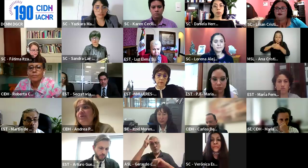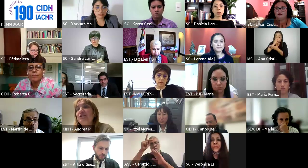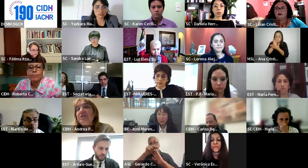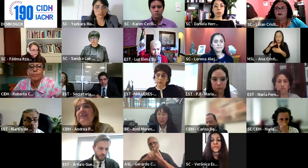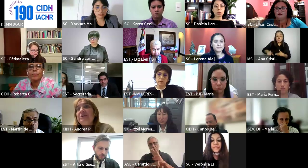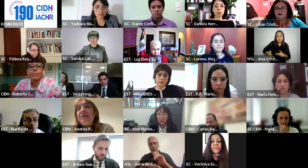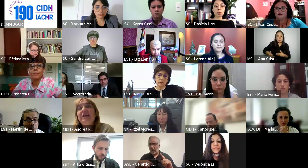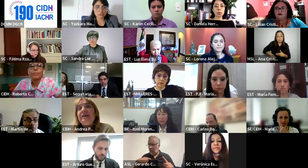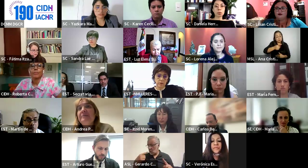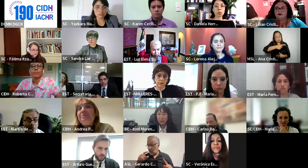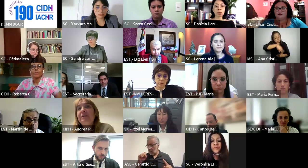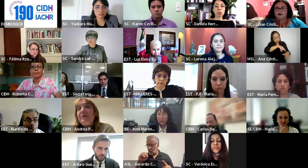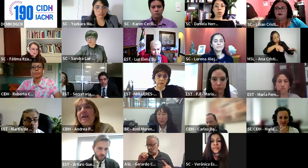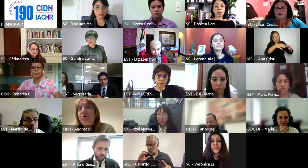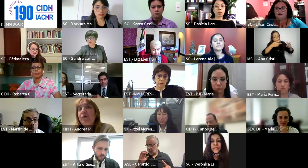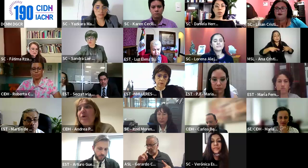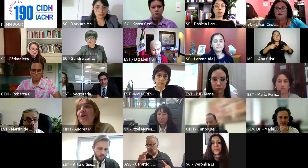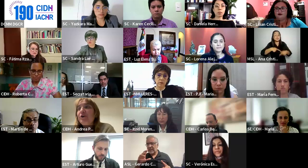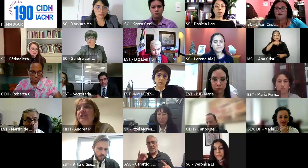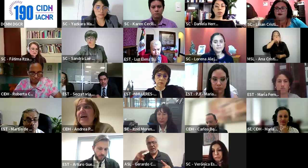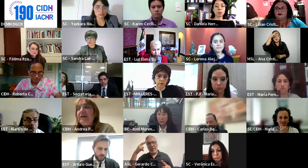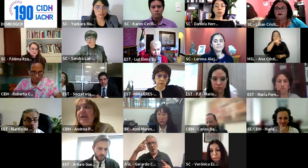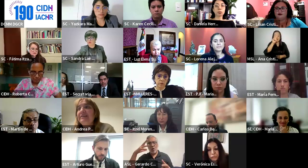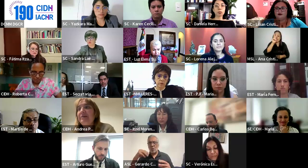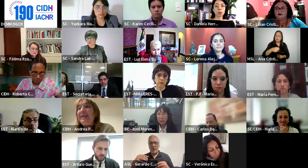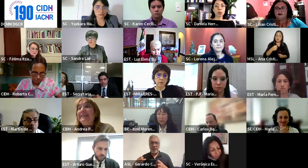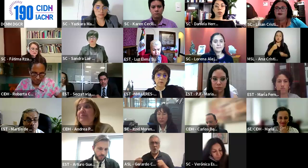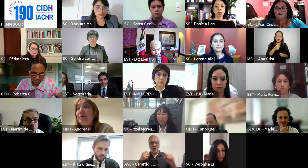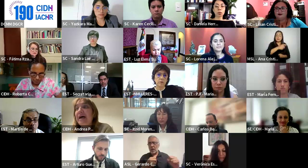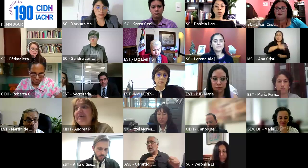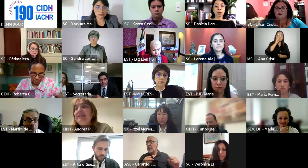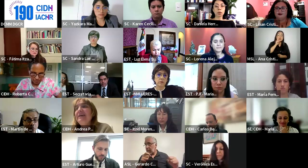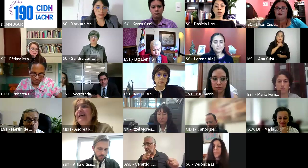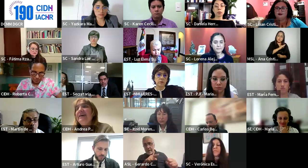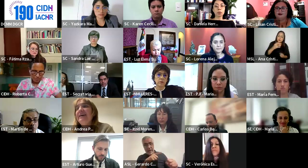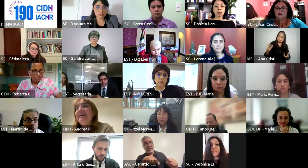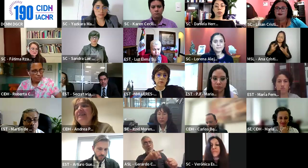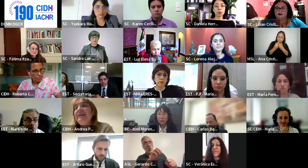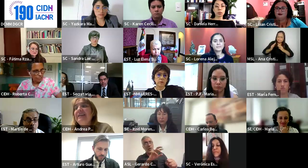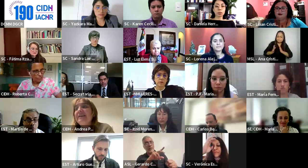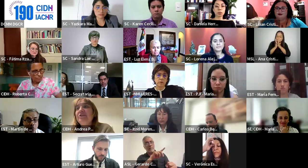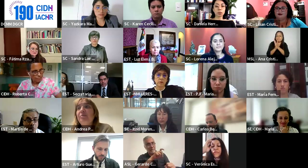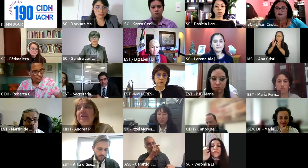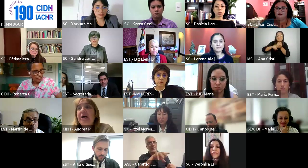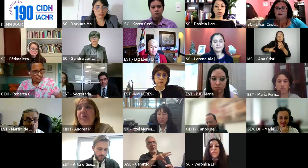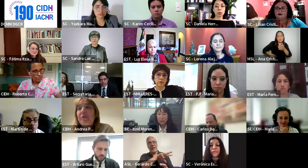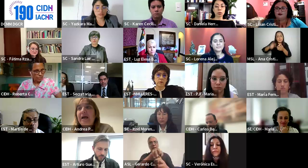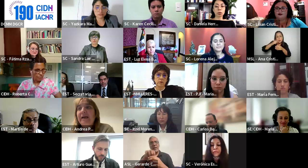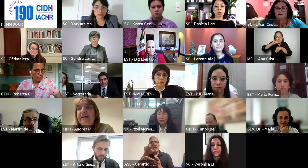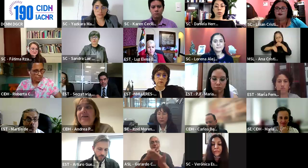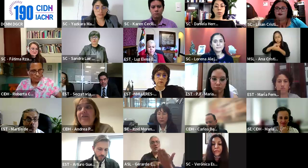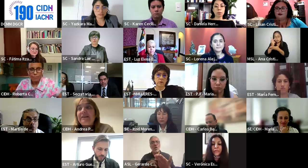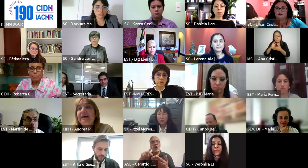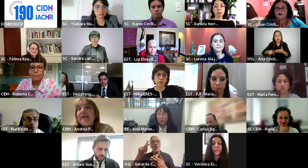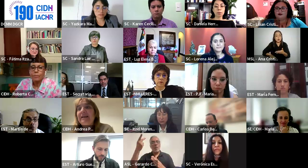públicas. Hay una sociedad civil en México muy vigorosa que merece participar en el diseño de políticas públicas